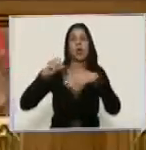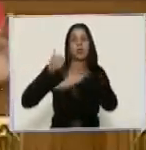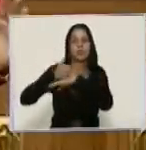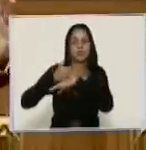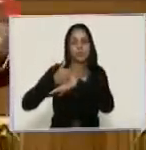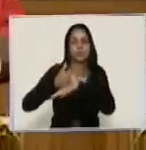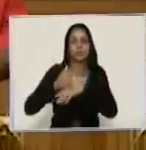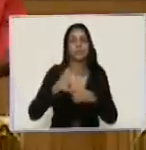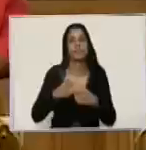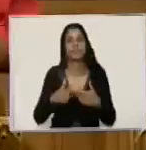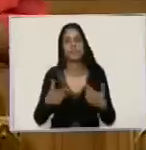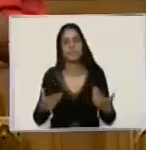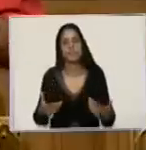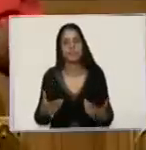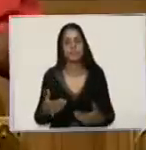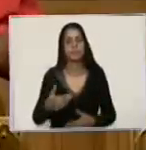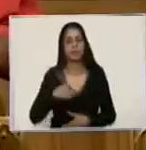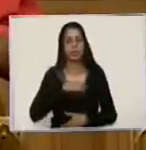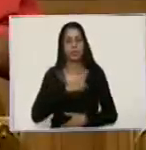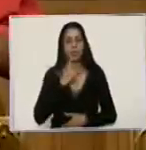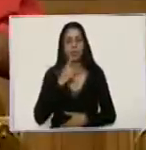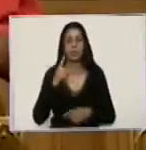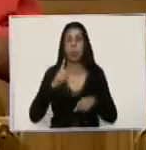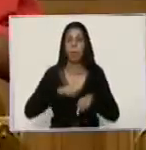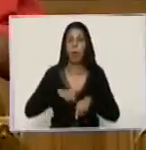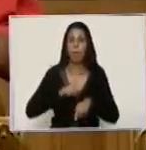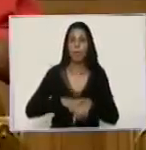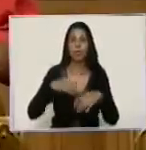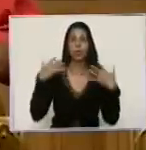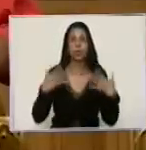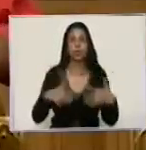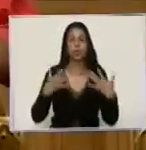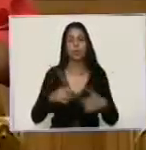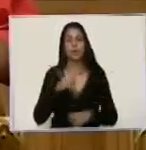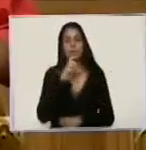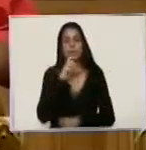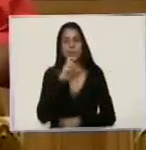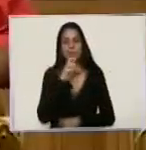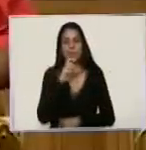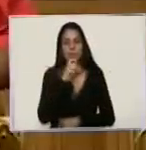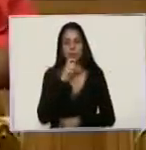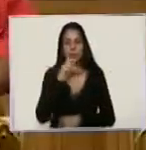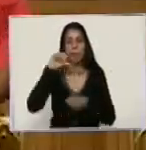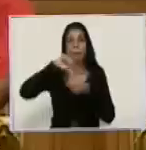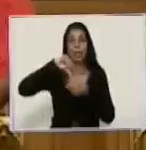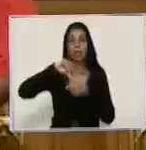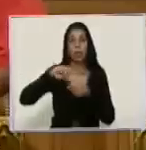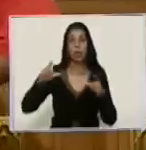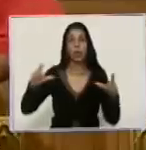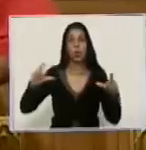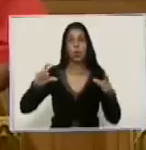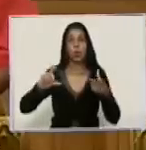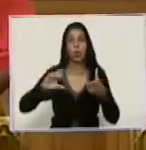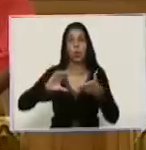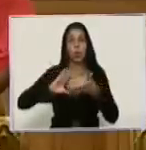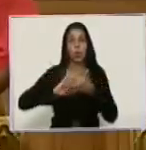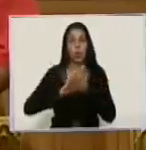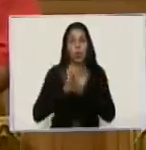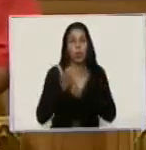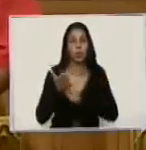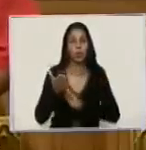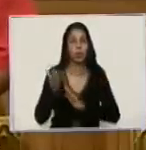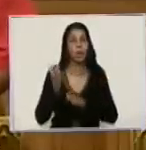Entonces estamos en una coyuntura bien complicada, se está agotando el recurso